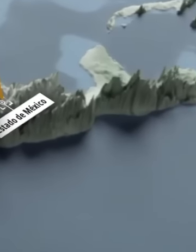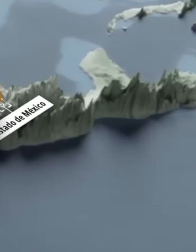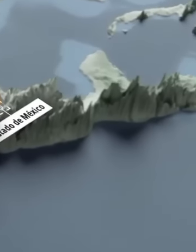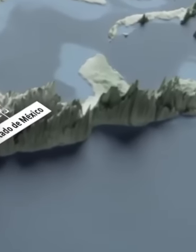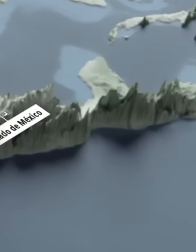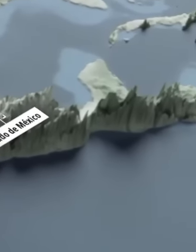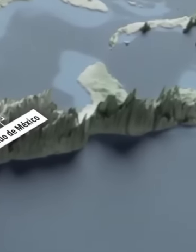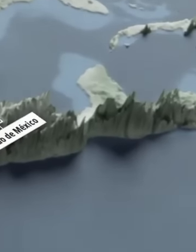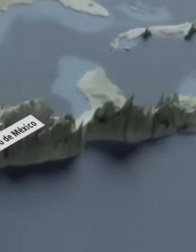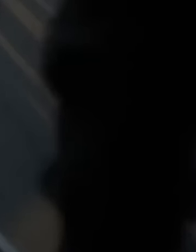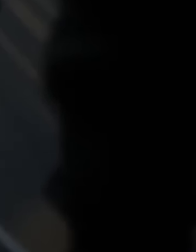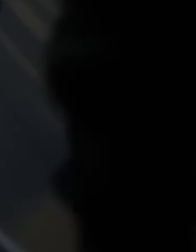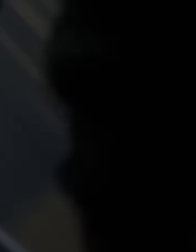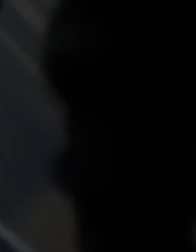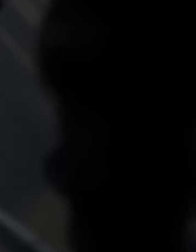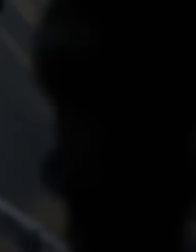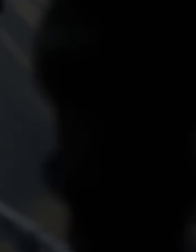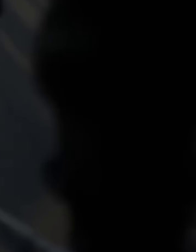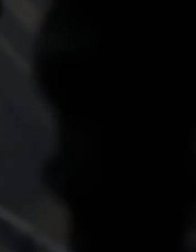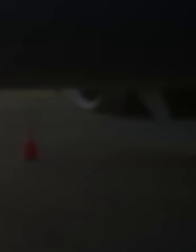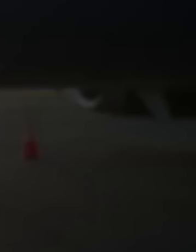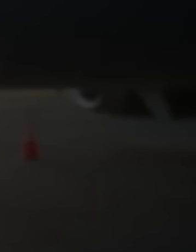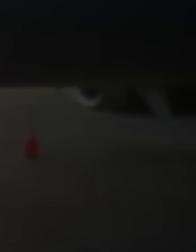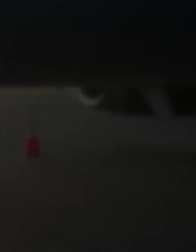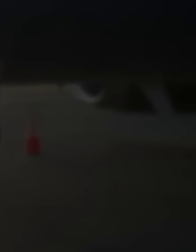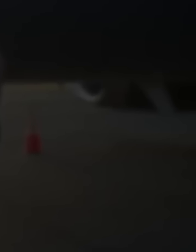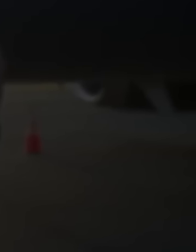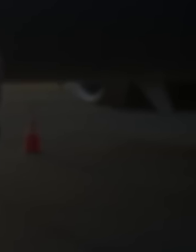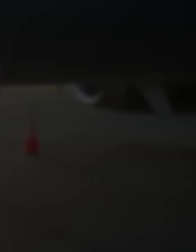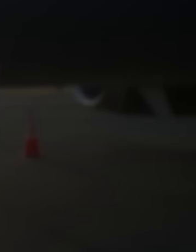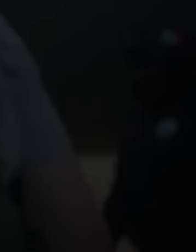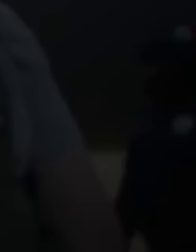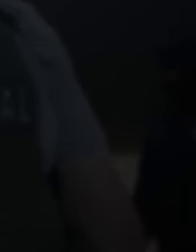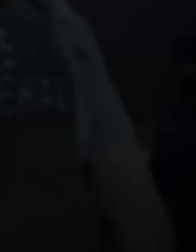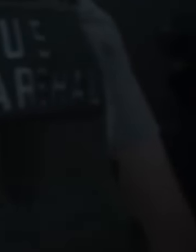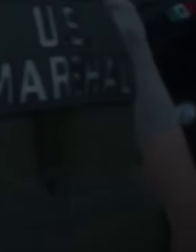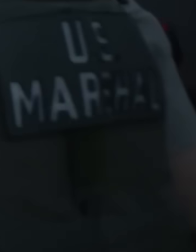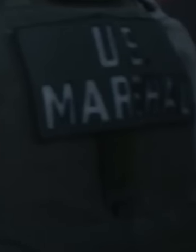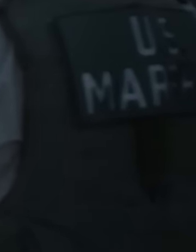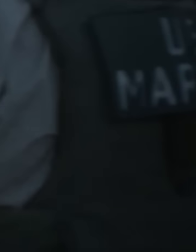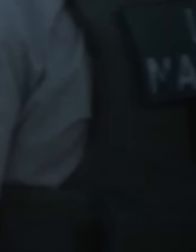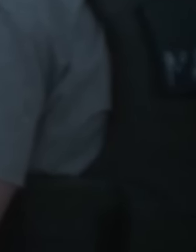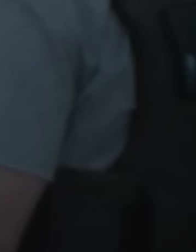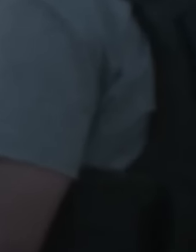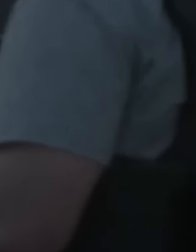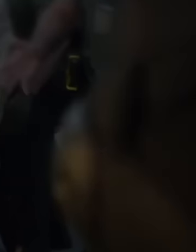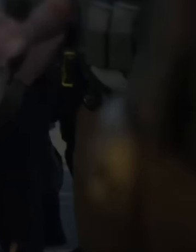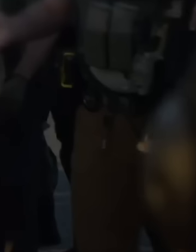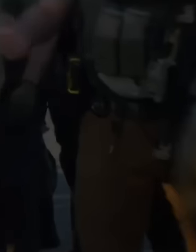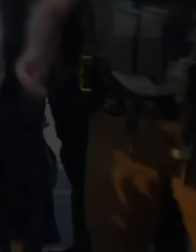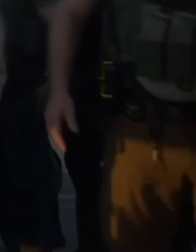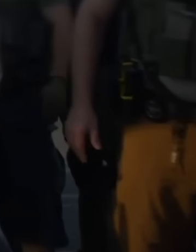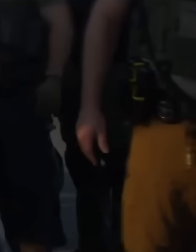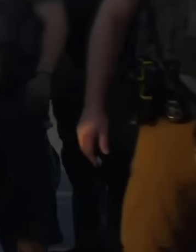falso superpolicía Genaro García Luna en todo su mandato. Mientras García Luna pactaba y nos vendía